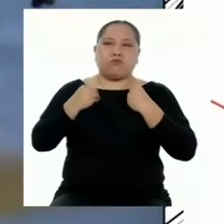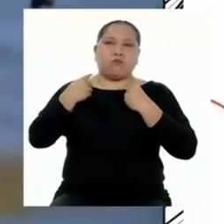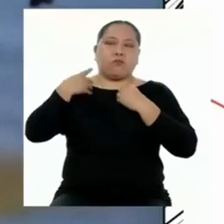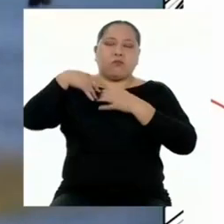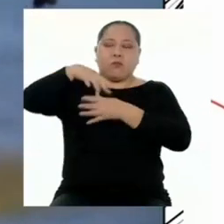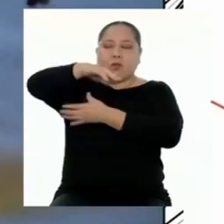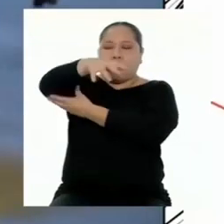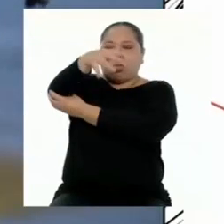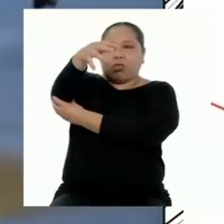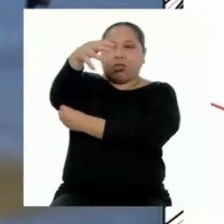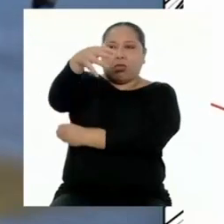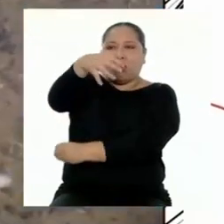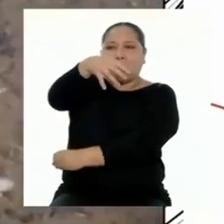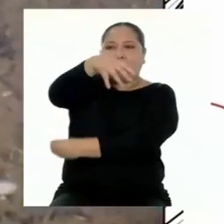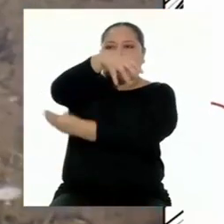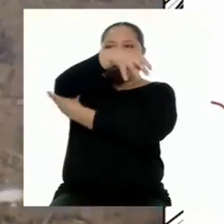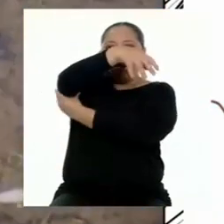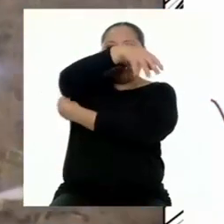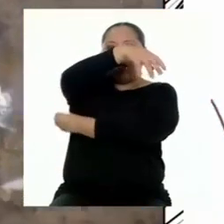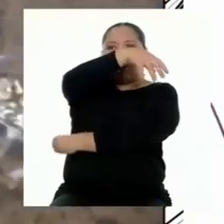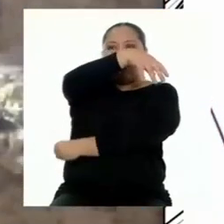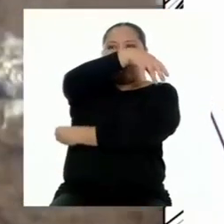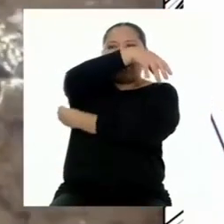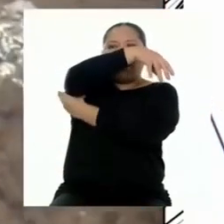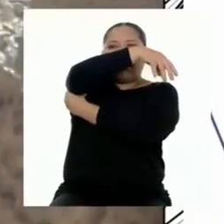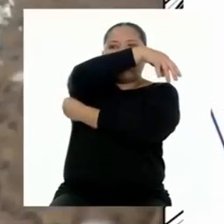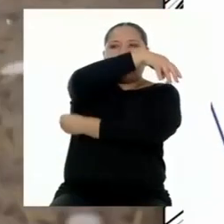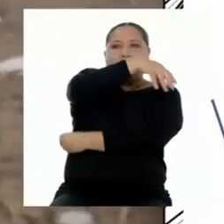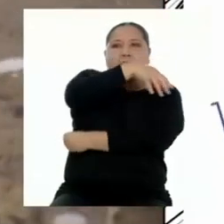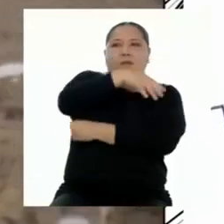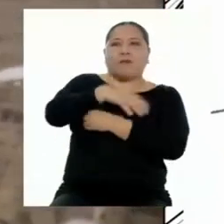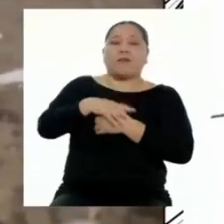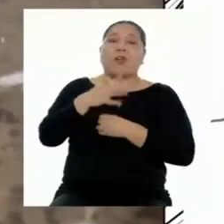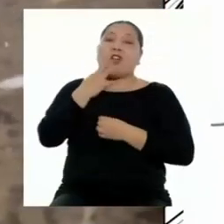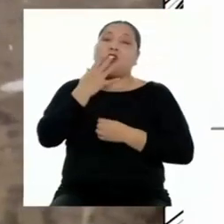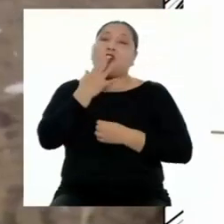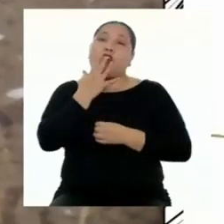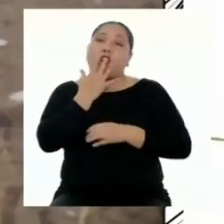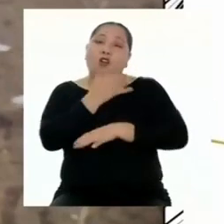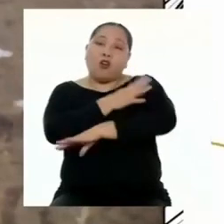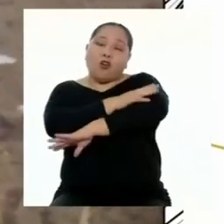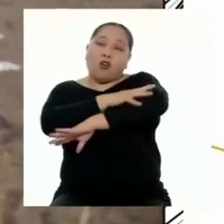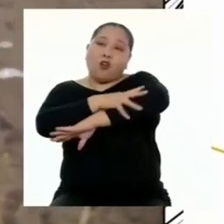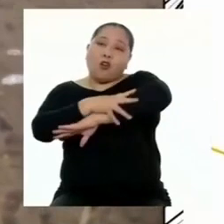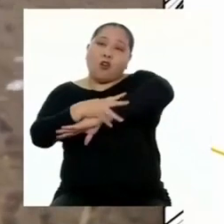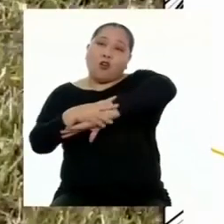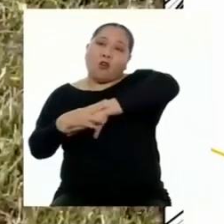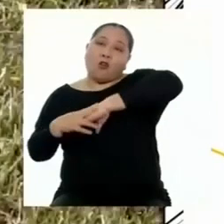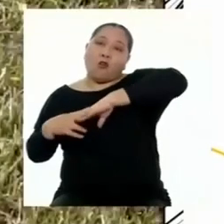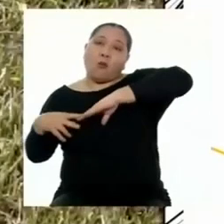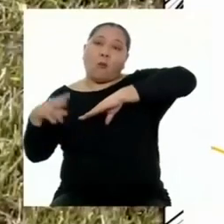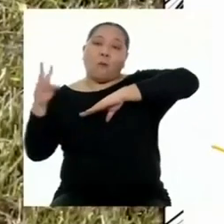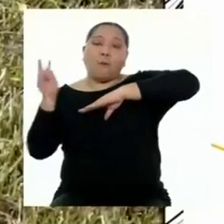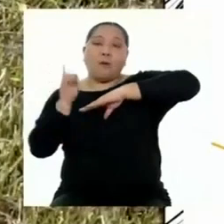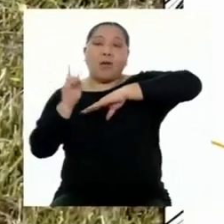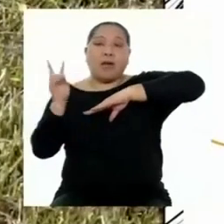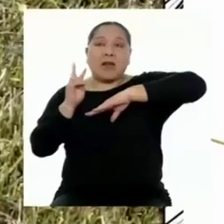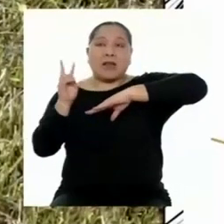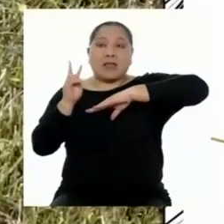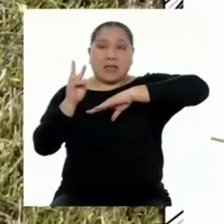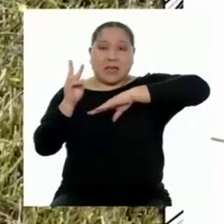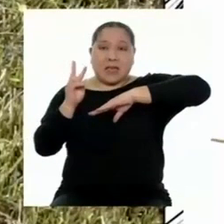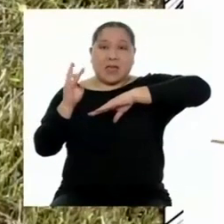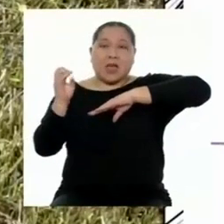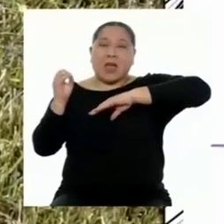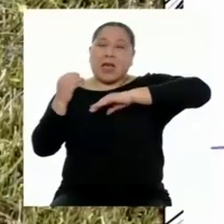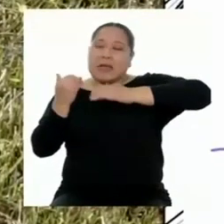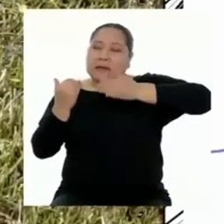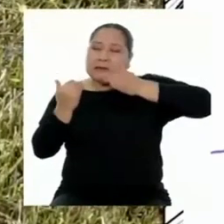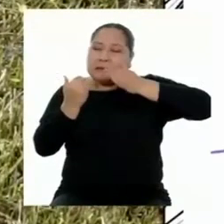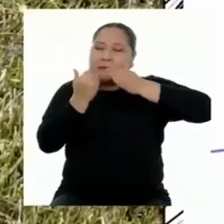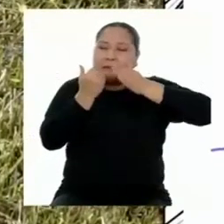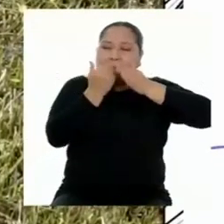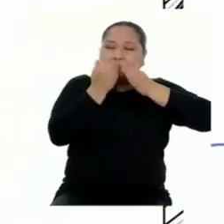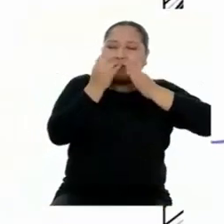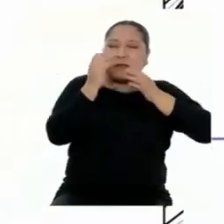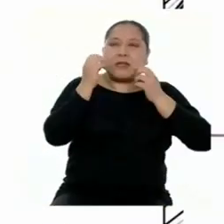de sus patas. El color de su piel puede ir desde el verde olivo hasta el